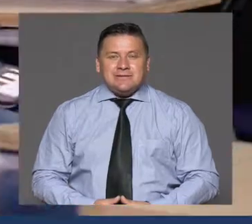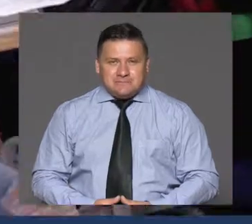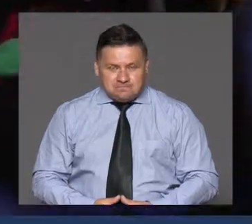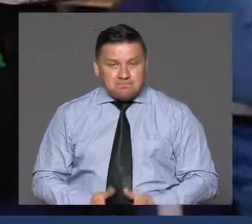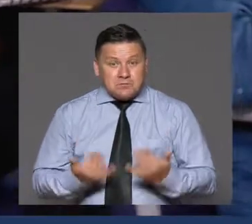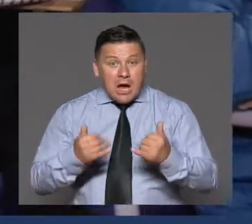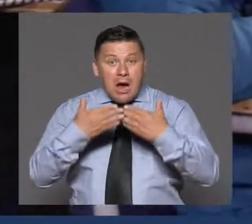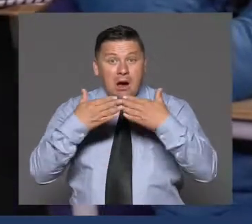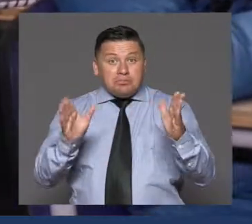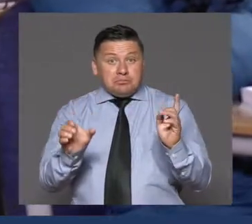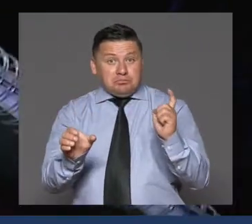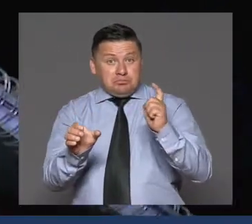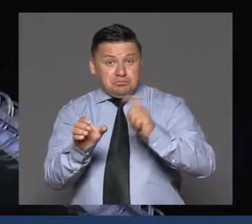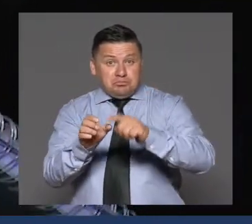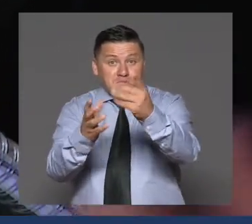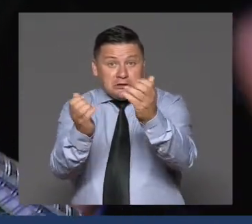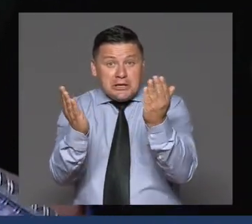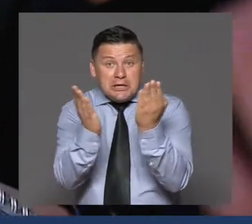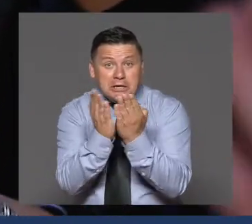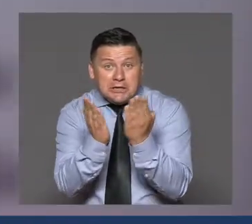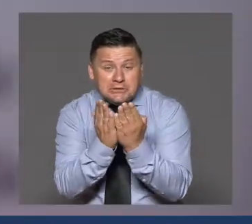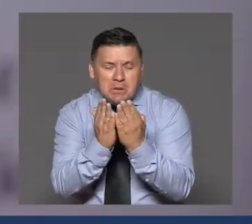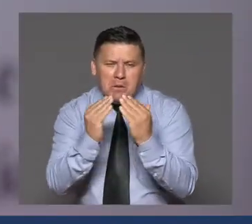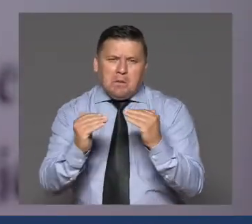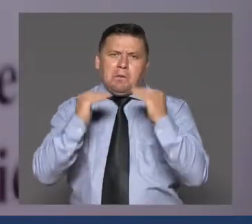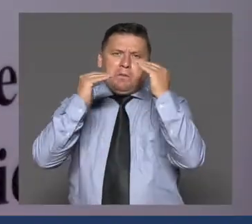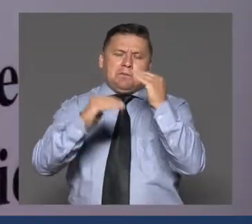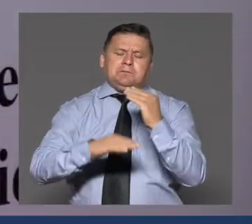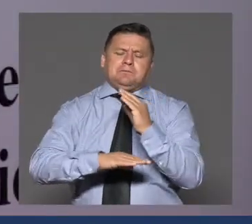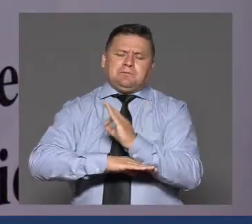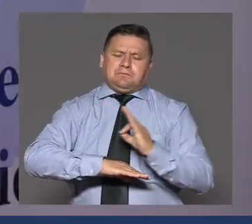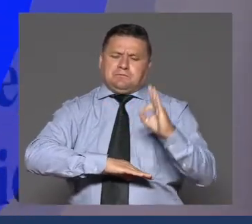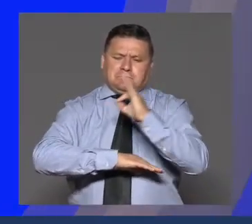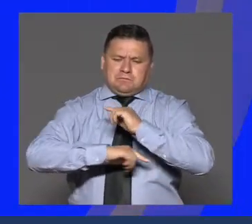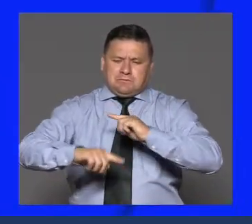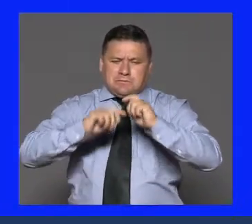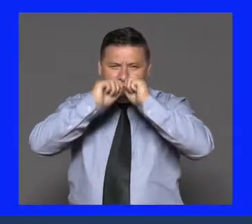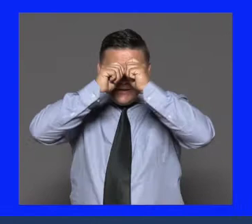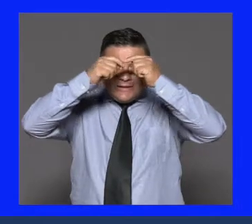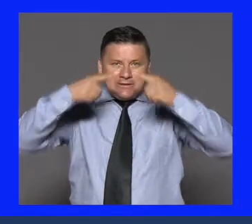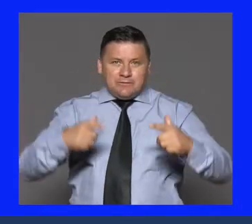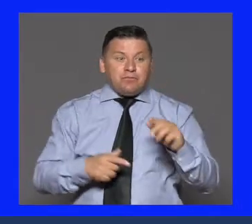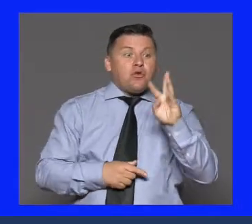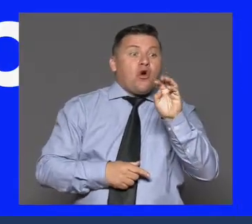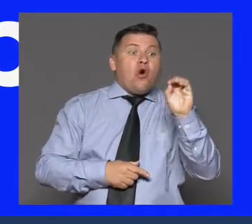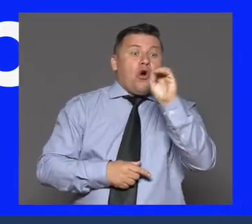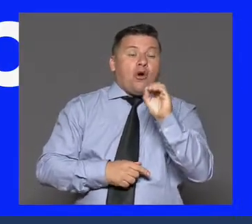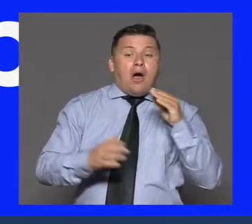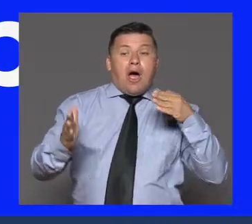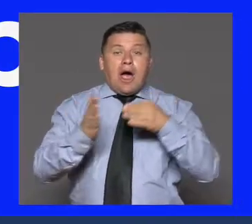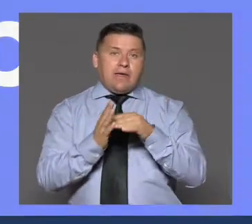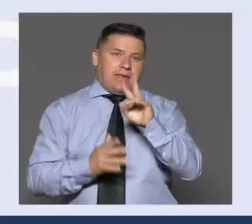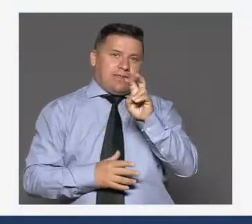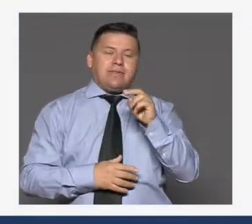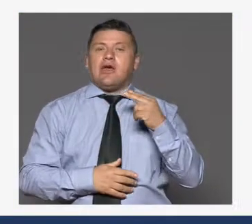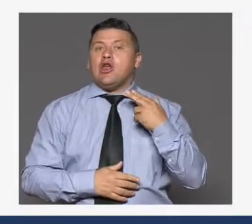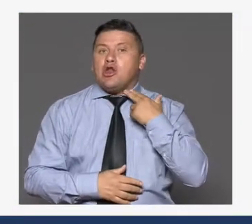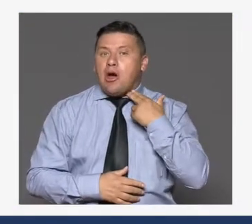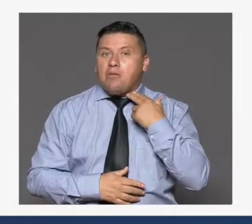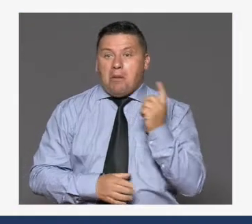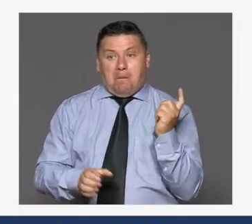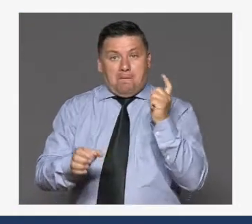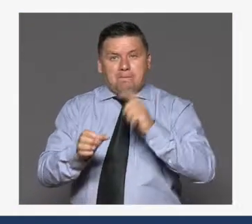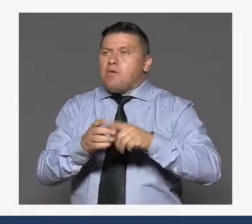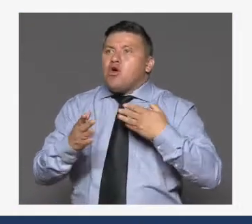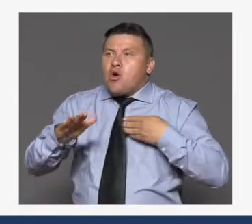Están abiertas las inscripciones para estudiar en la Escuela Superior de Administración Pública, ESAP. Del 8 de octubre al 7 de noviembre puedes hacerlo a